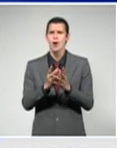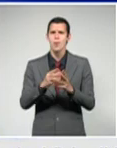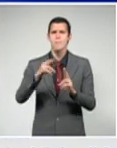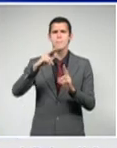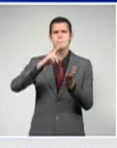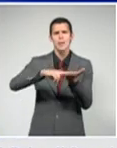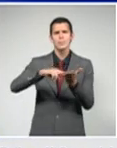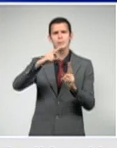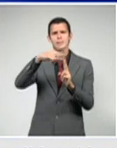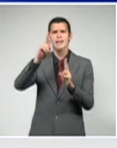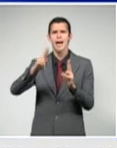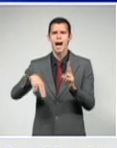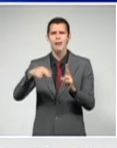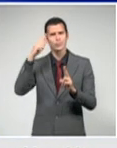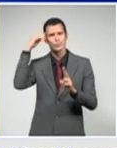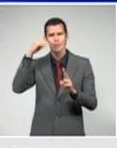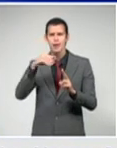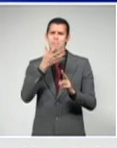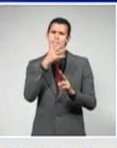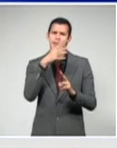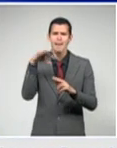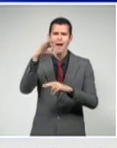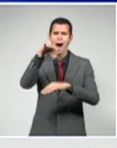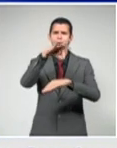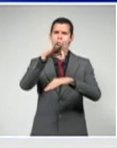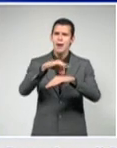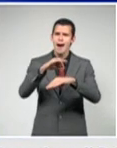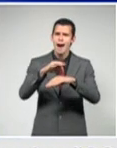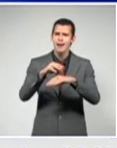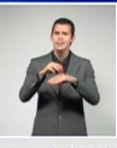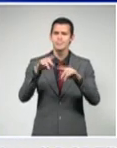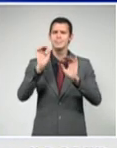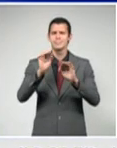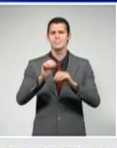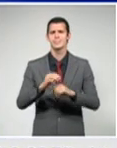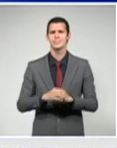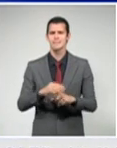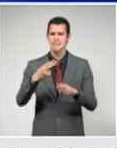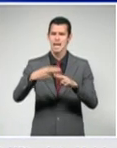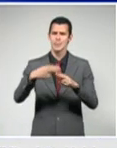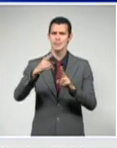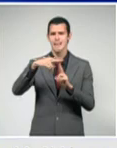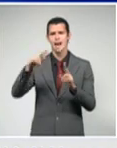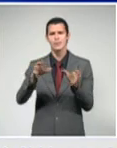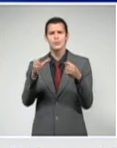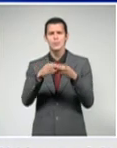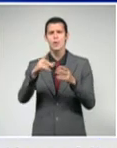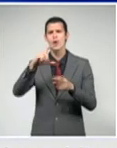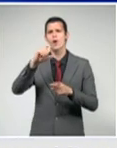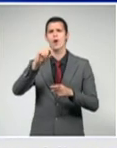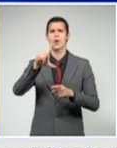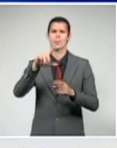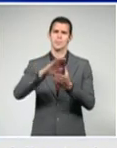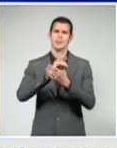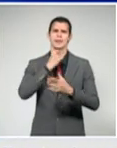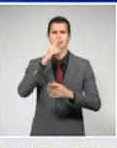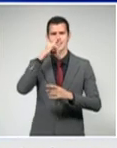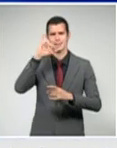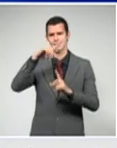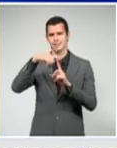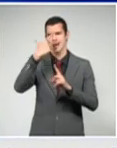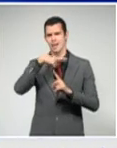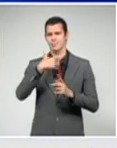su colmenita, que de verdad que es impresionante. Claro que sí, son nuestros niños. Qué mejor